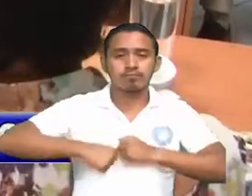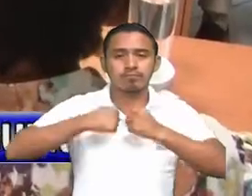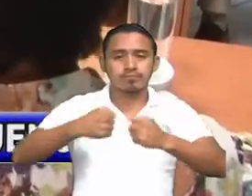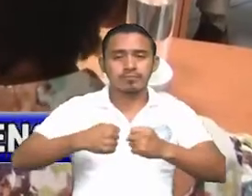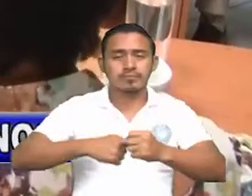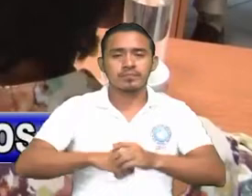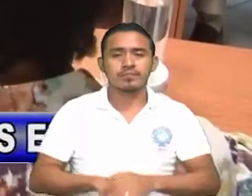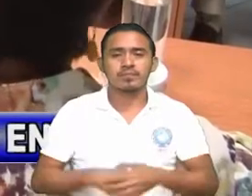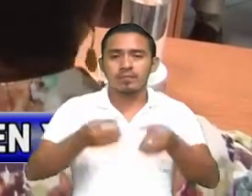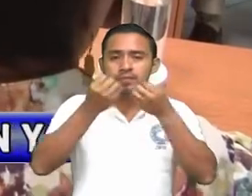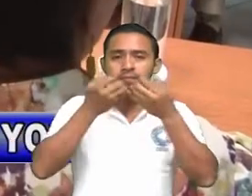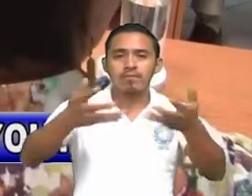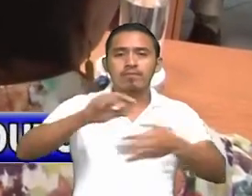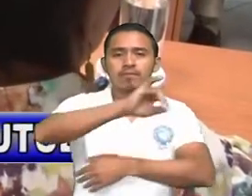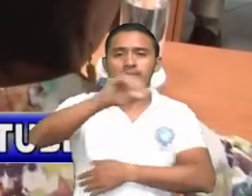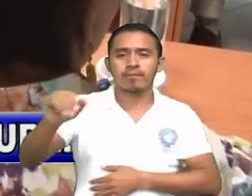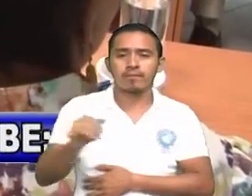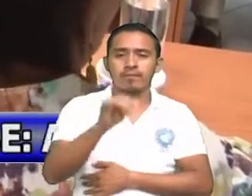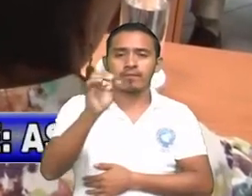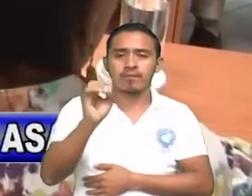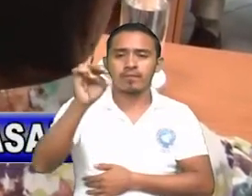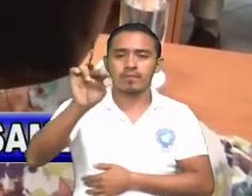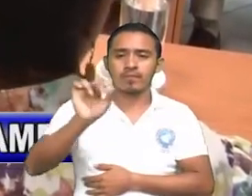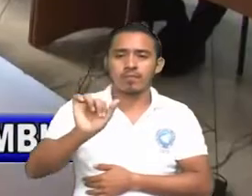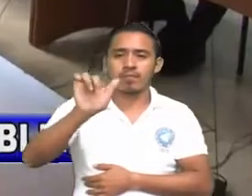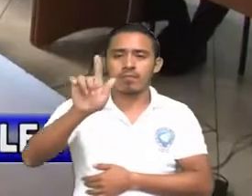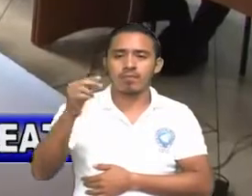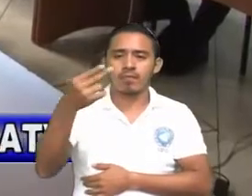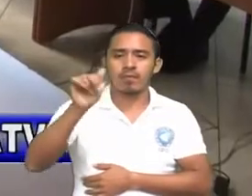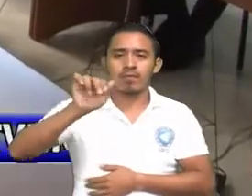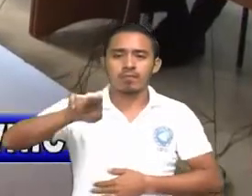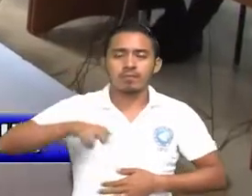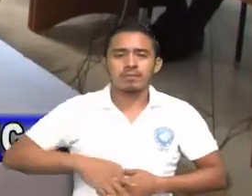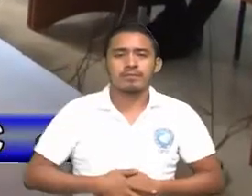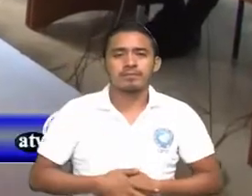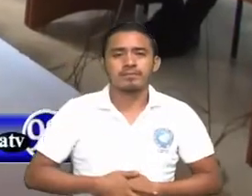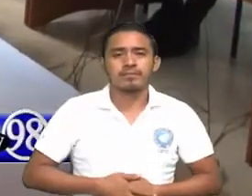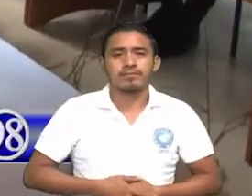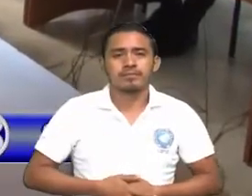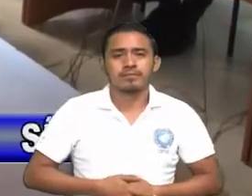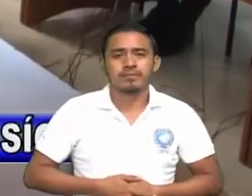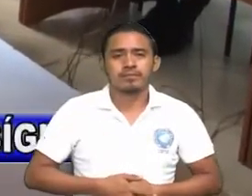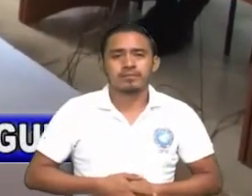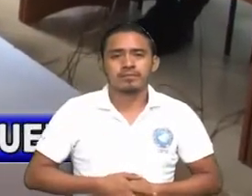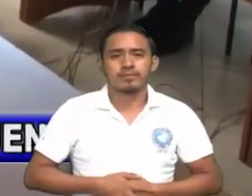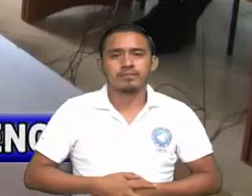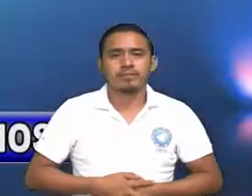fortalecido. Con cámara de Ronald Ruiz, informó para el canal parlamentario Jonathan Castro.